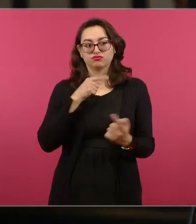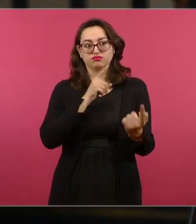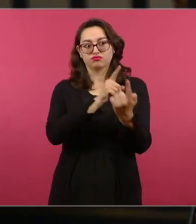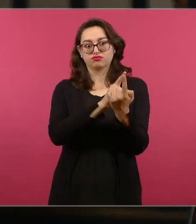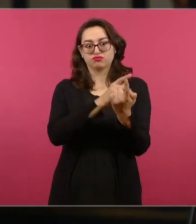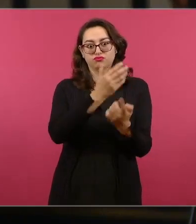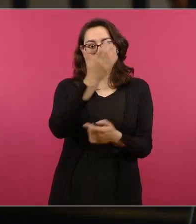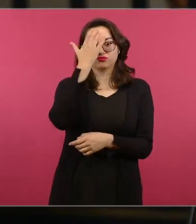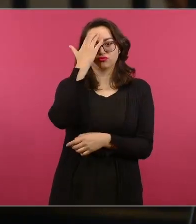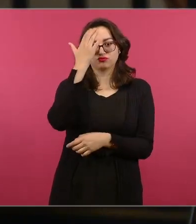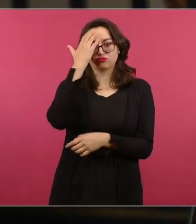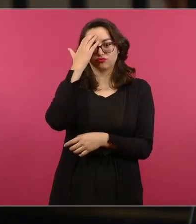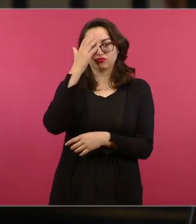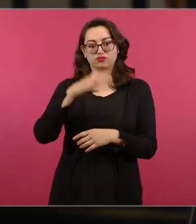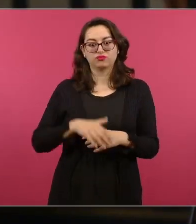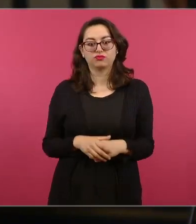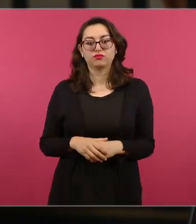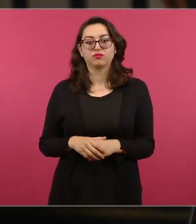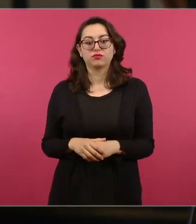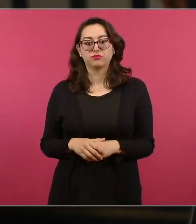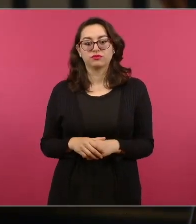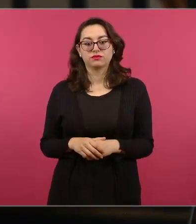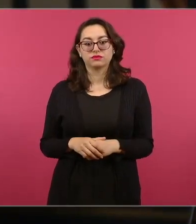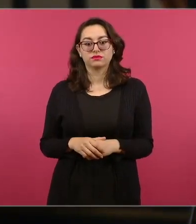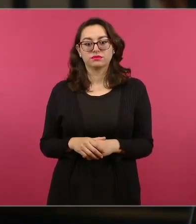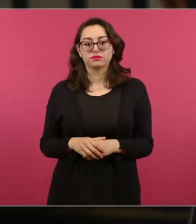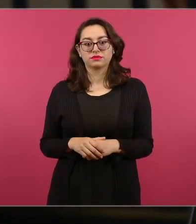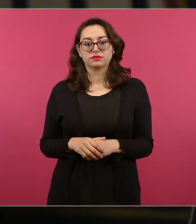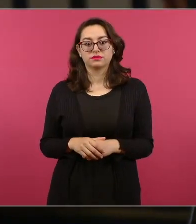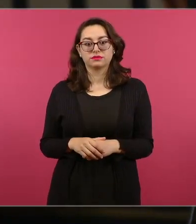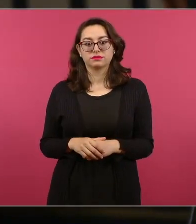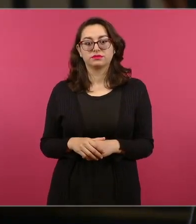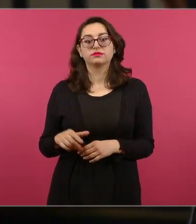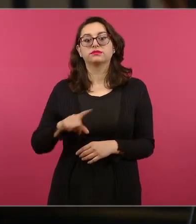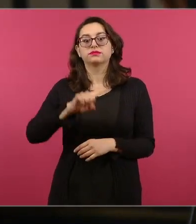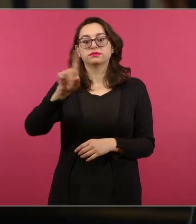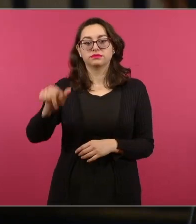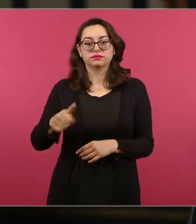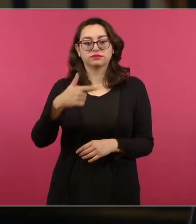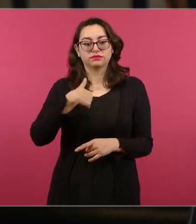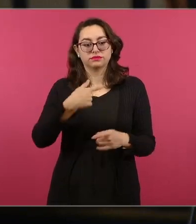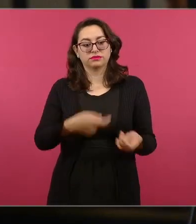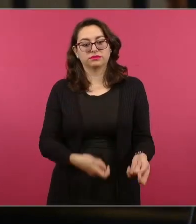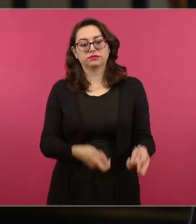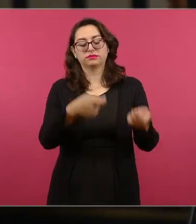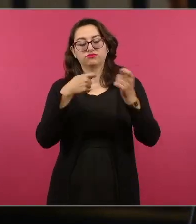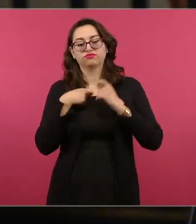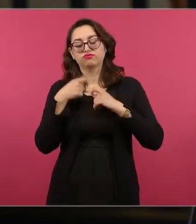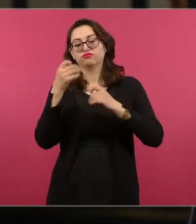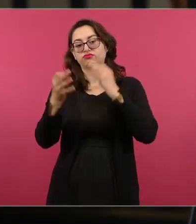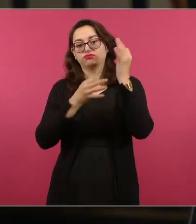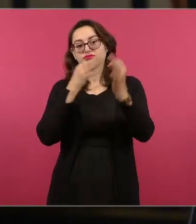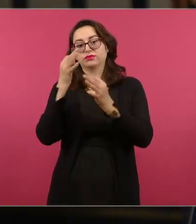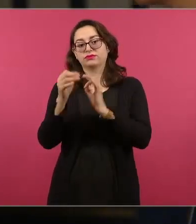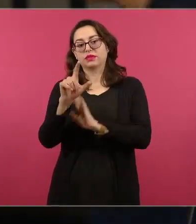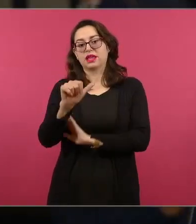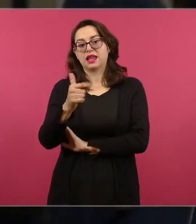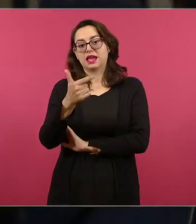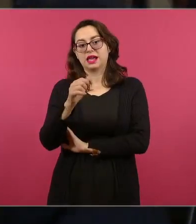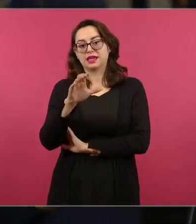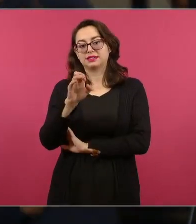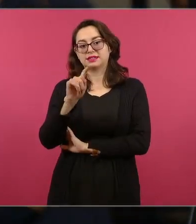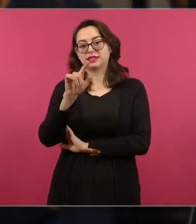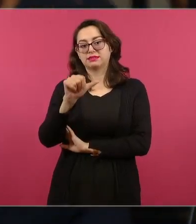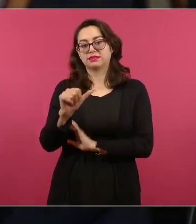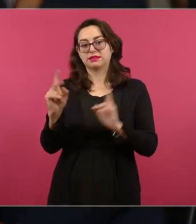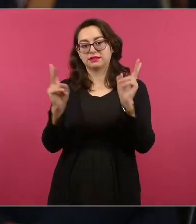el 2002 con mi marido que me lo dejó ahí el programa de la Gaceta del Aire. Desde, estuve en Culiacán, me